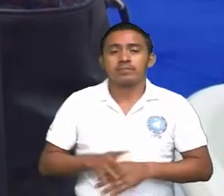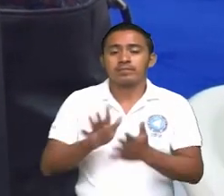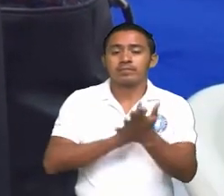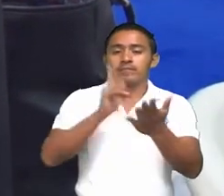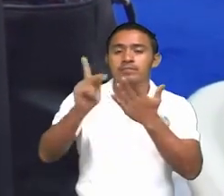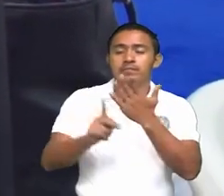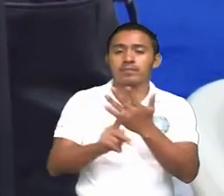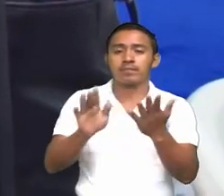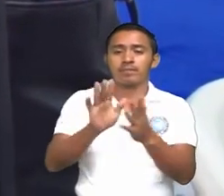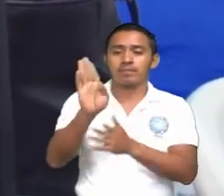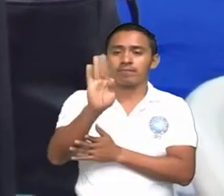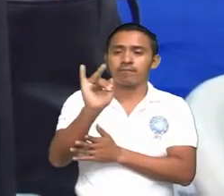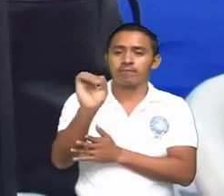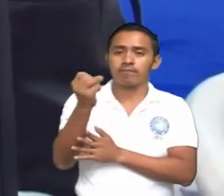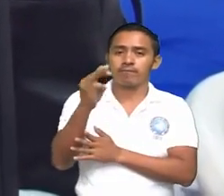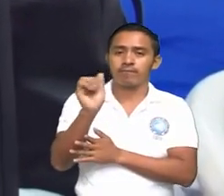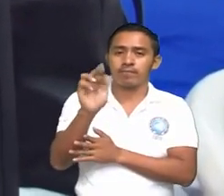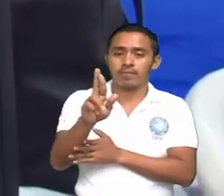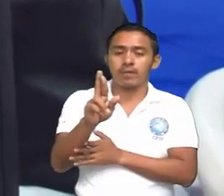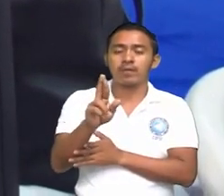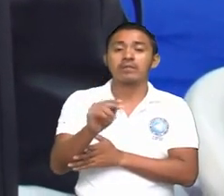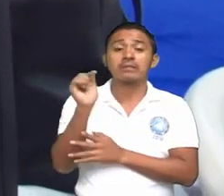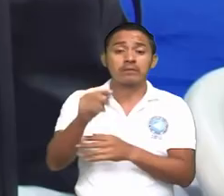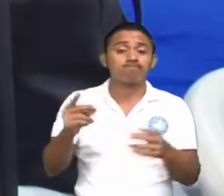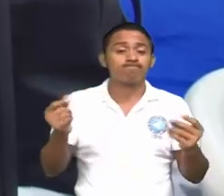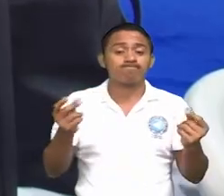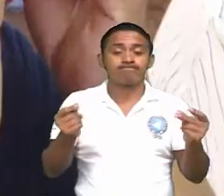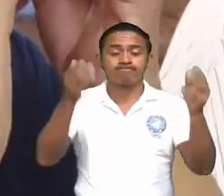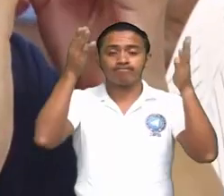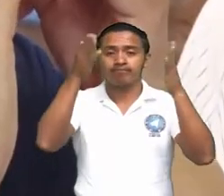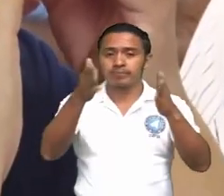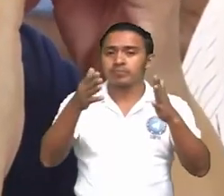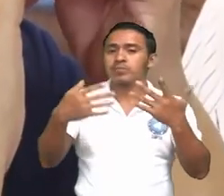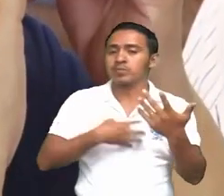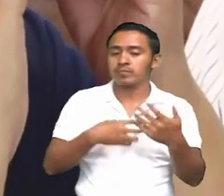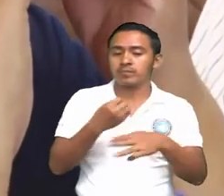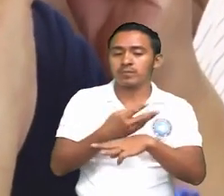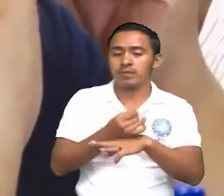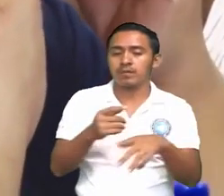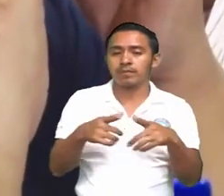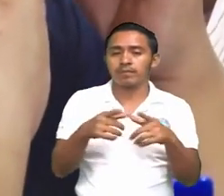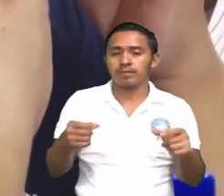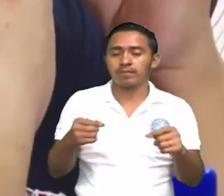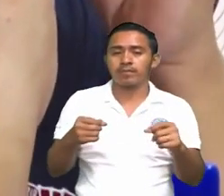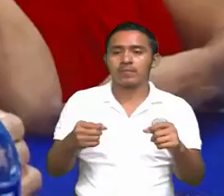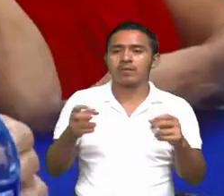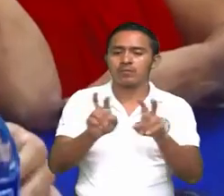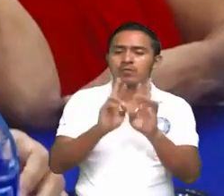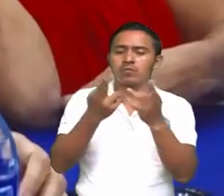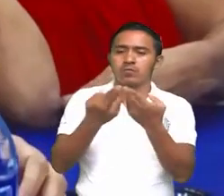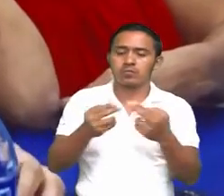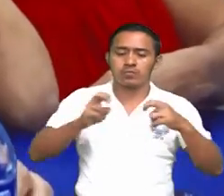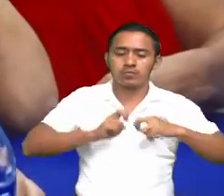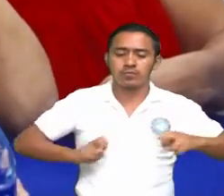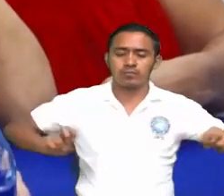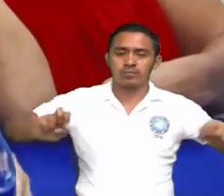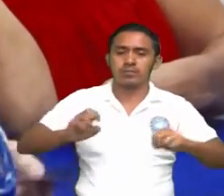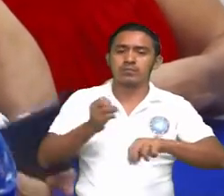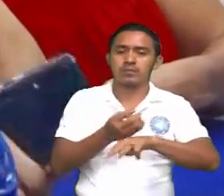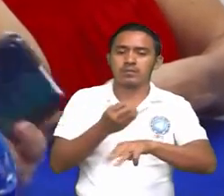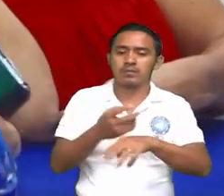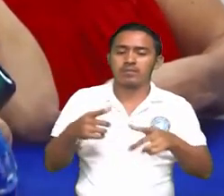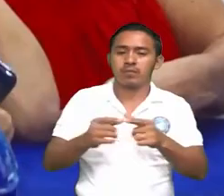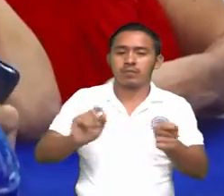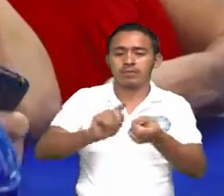Programa Bismar Martínez es prioridad para la Alcaldía de Managua. Y es que en sesión plena del Consejo de la Comuna Capitalina se ha reformado